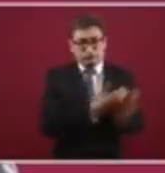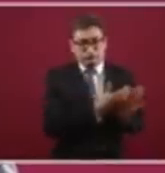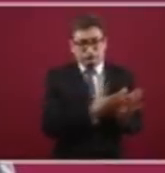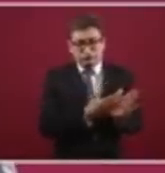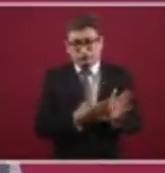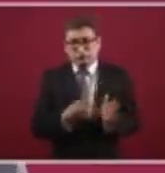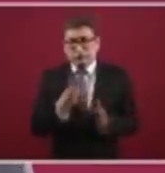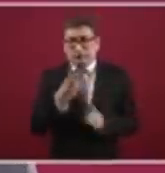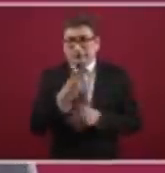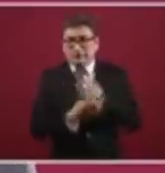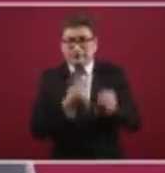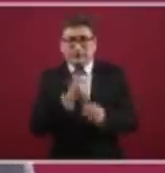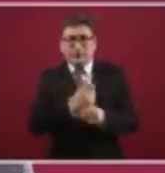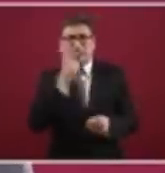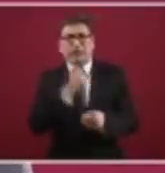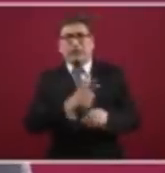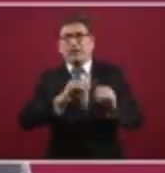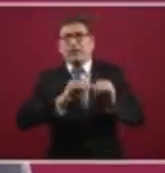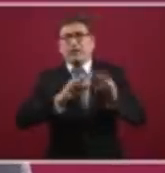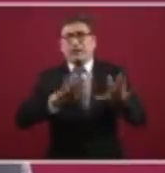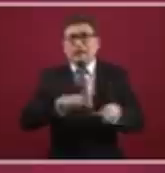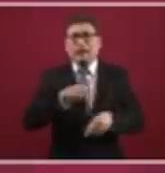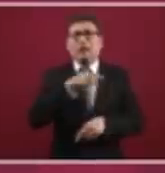si sirve o no sirve